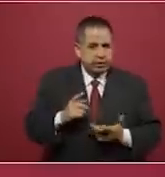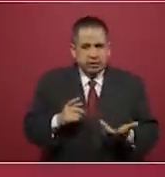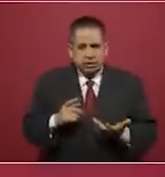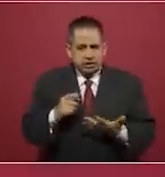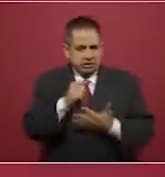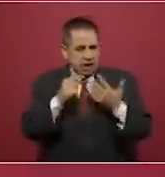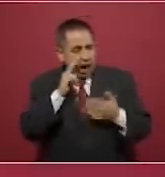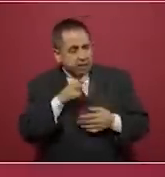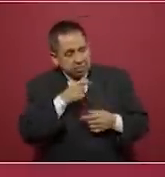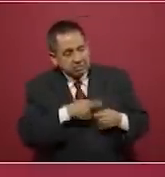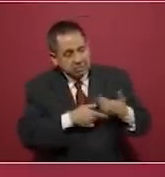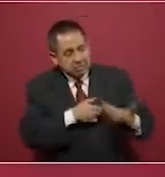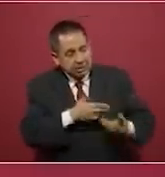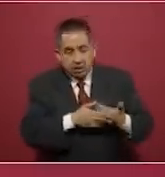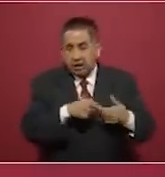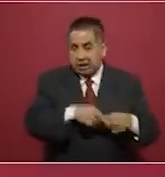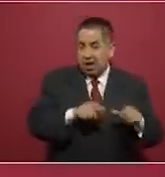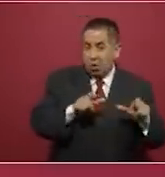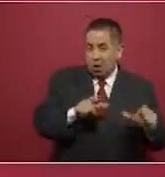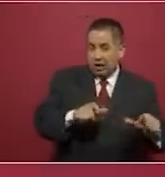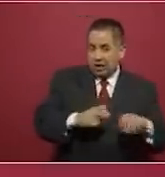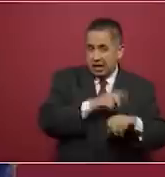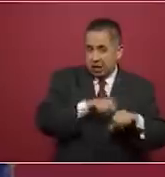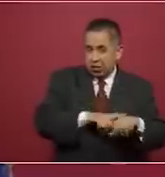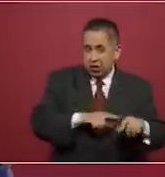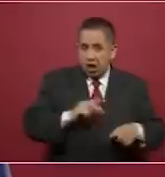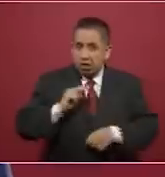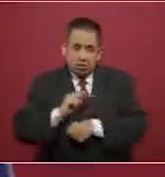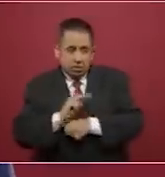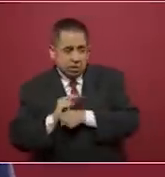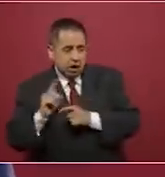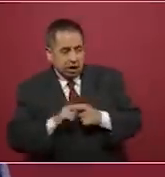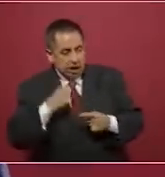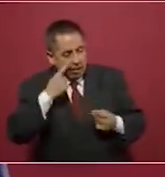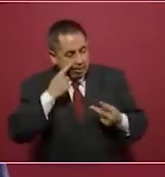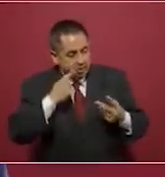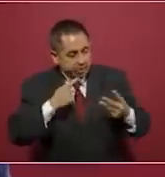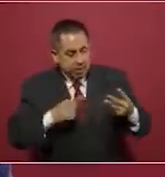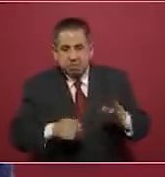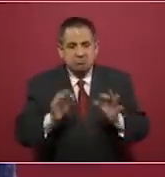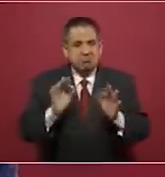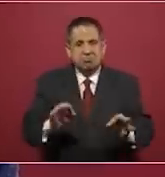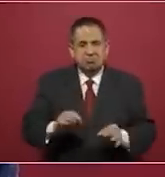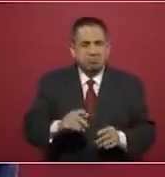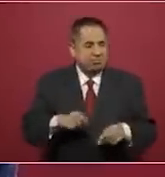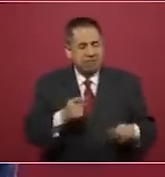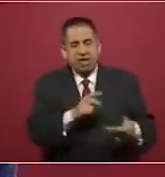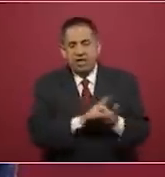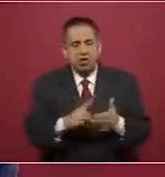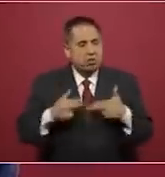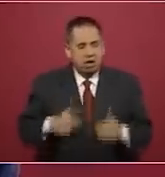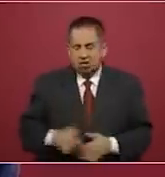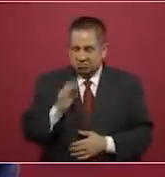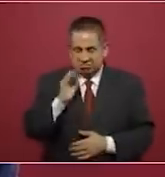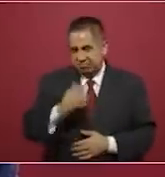todo el proceso de conformación de la guardia nacional para garantizar los derechos